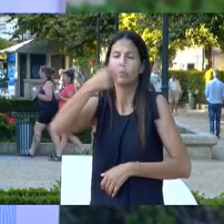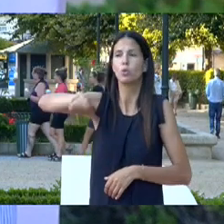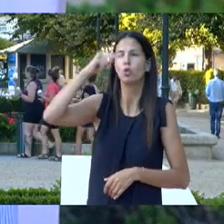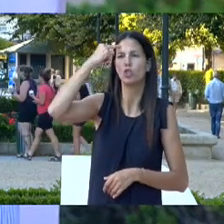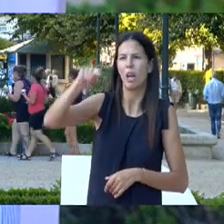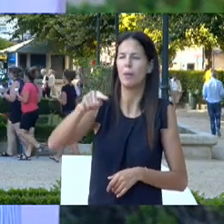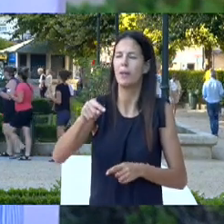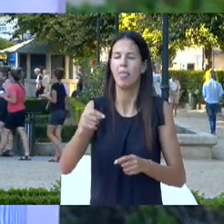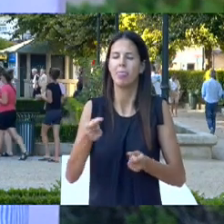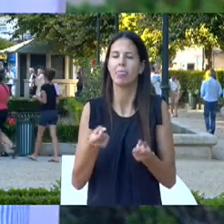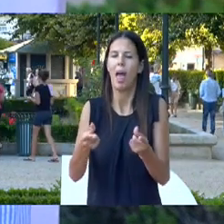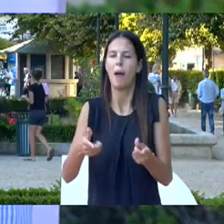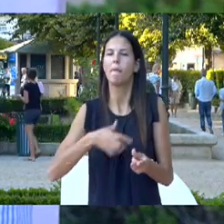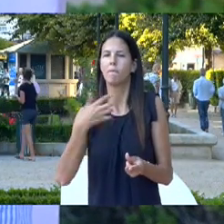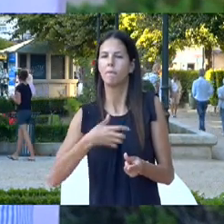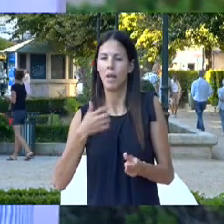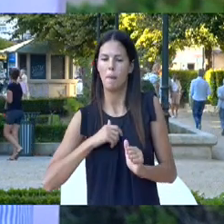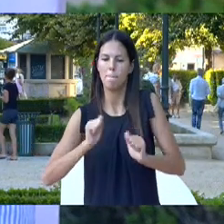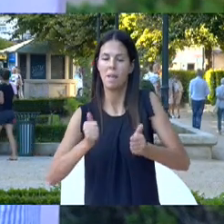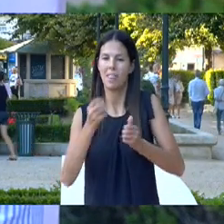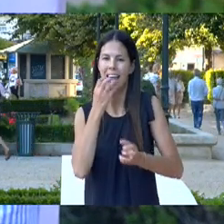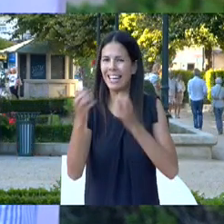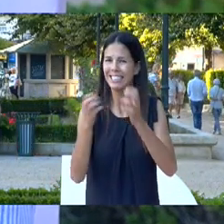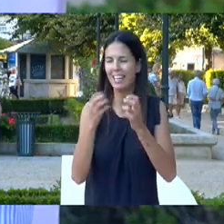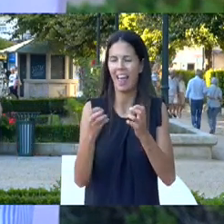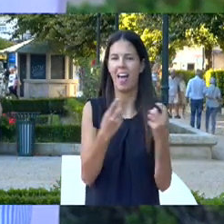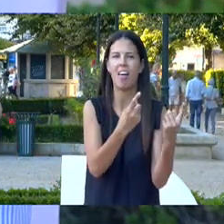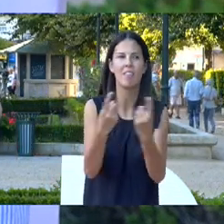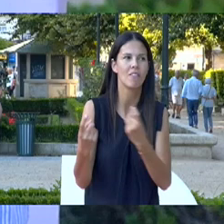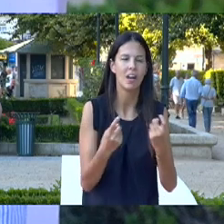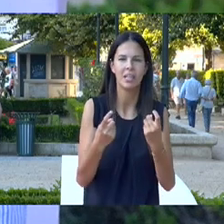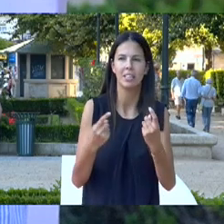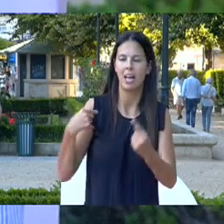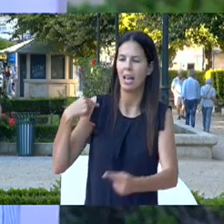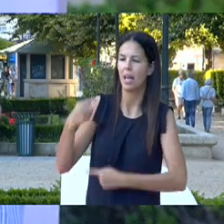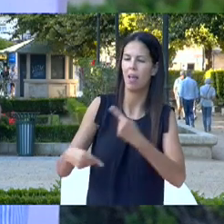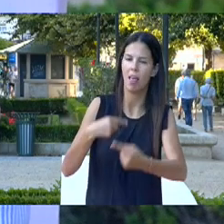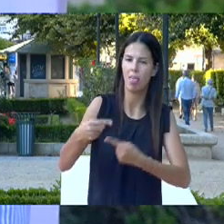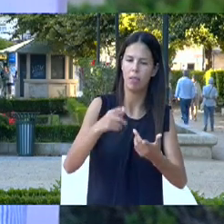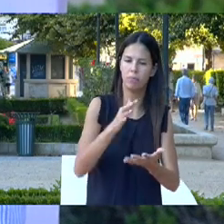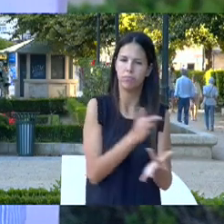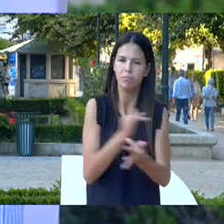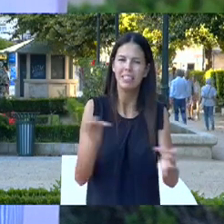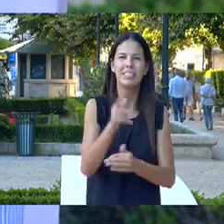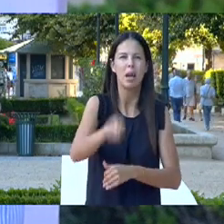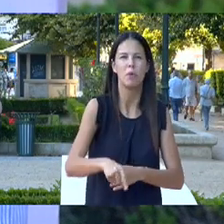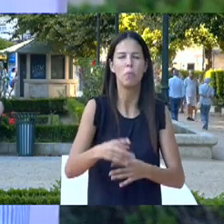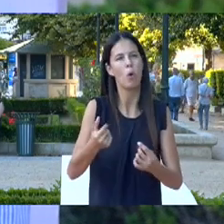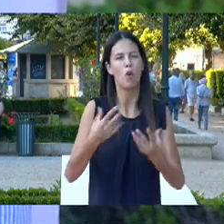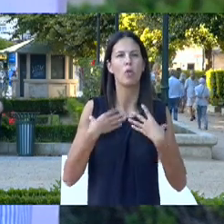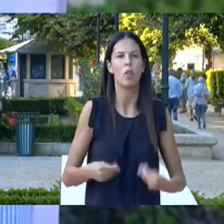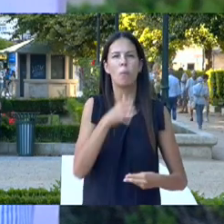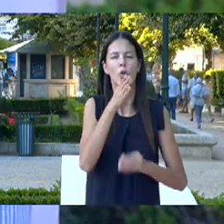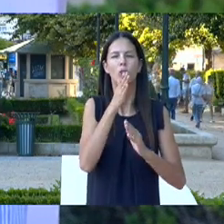moi incómodos e empezan a berrar a necesidade de rexeneración. Hai a frustración, ademais, pola Guerra de Cuba, que está